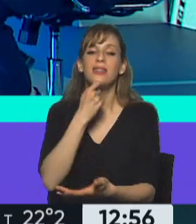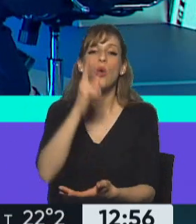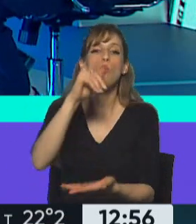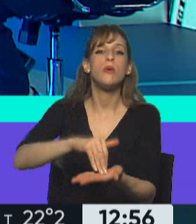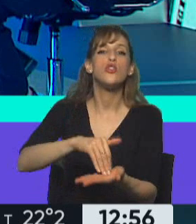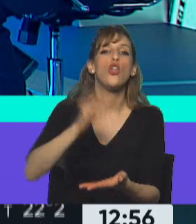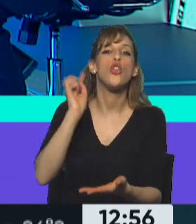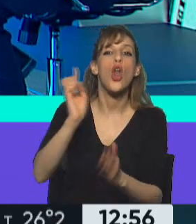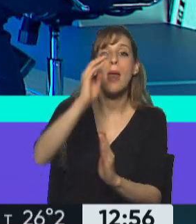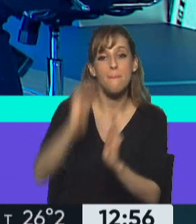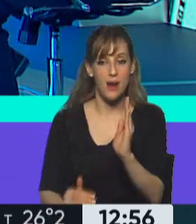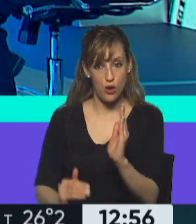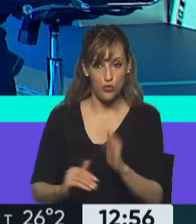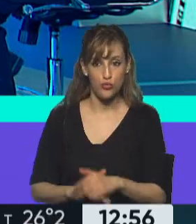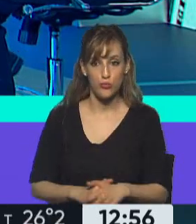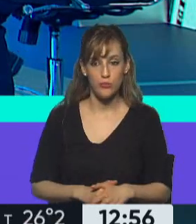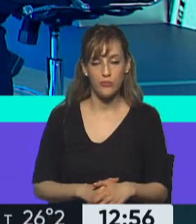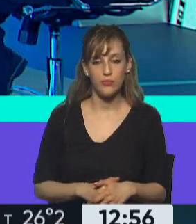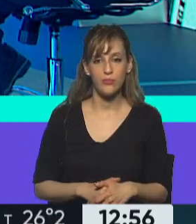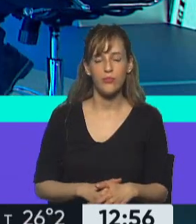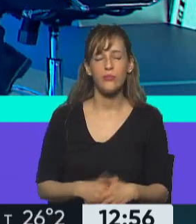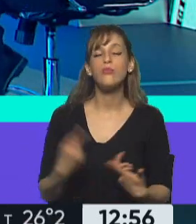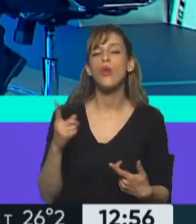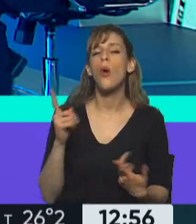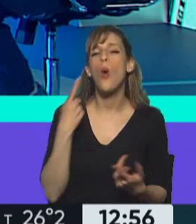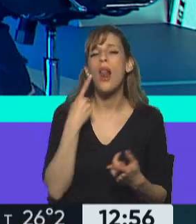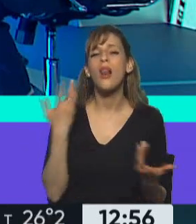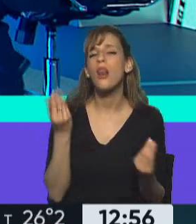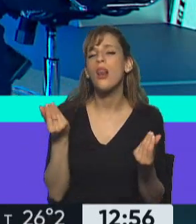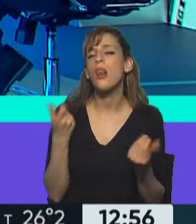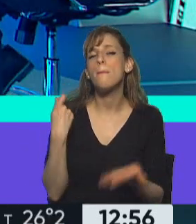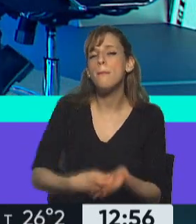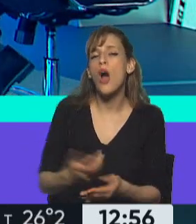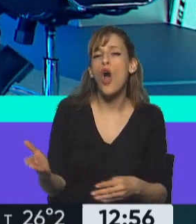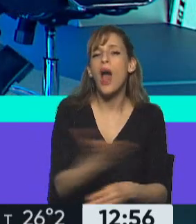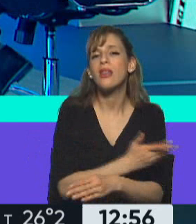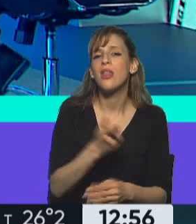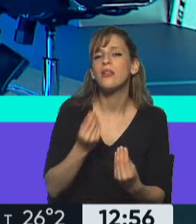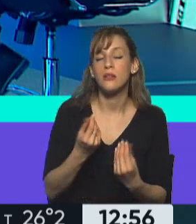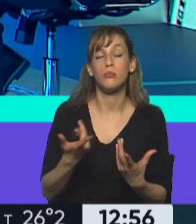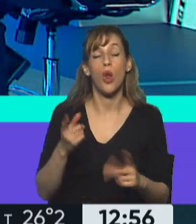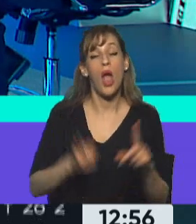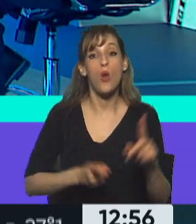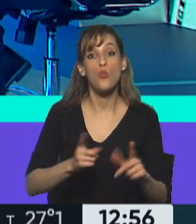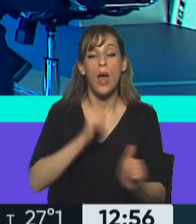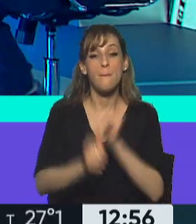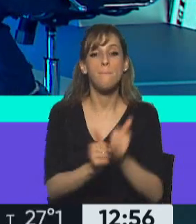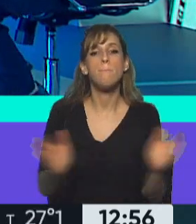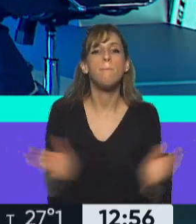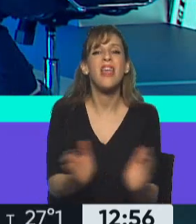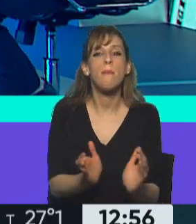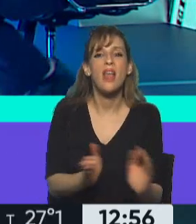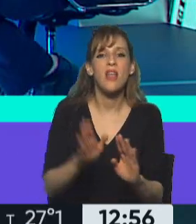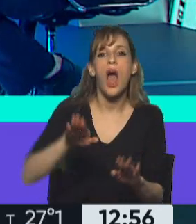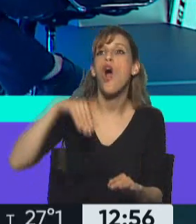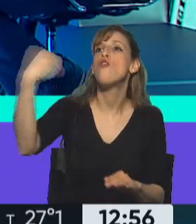millón. ¿Cuál es el sentido de pago anticipado? Que muchas pymes que no tienen cuenta en el exterior, que no tienen la habitualidad de